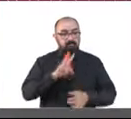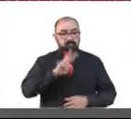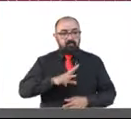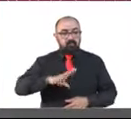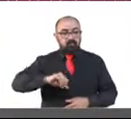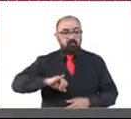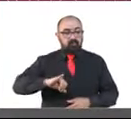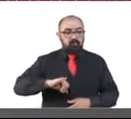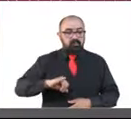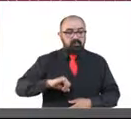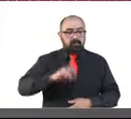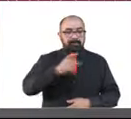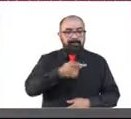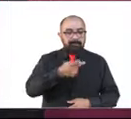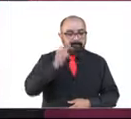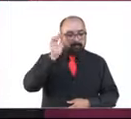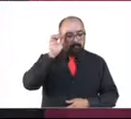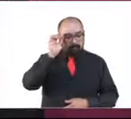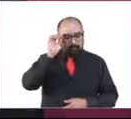interesante.